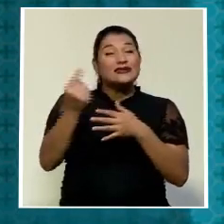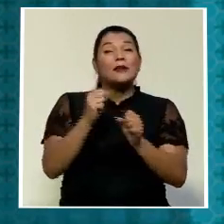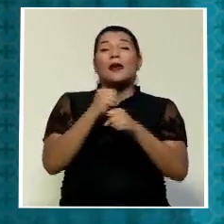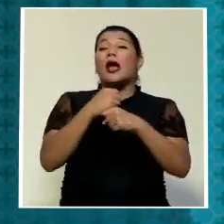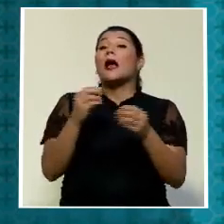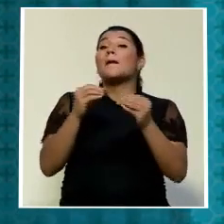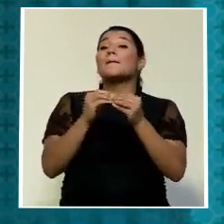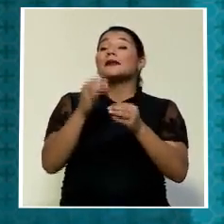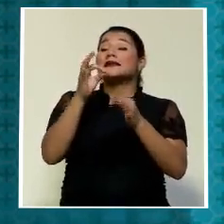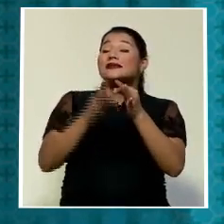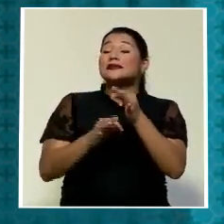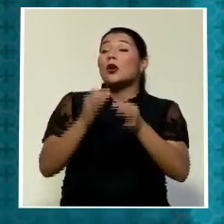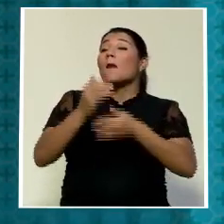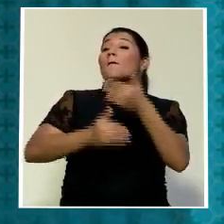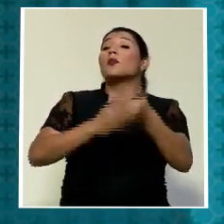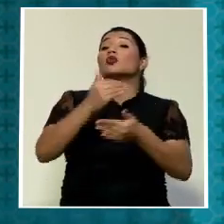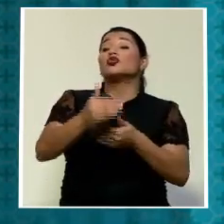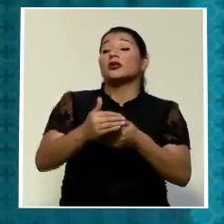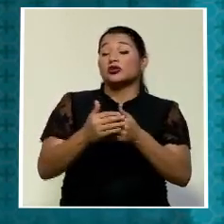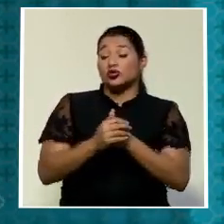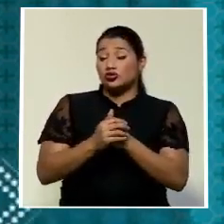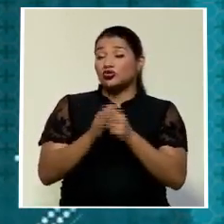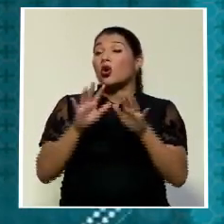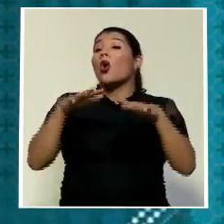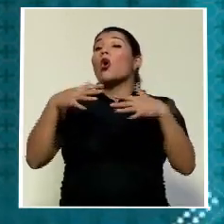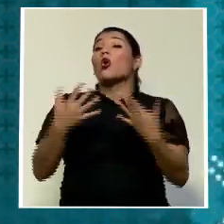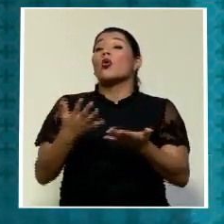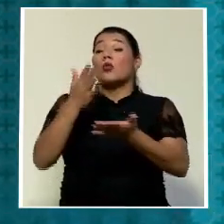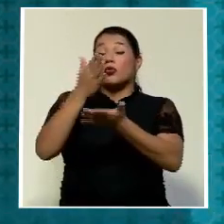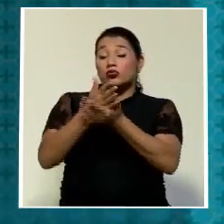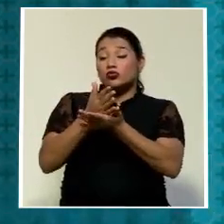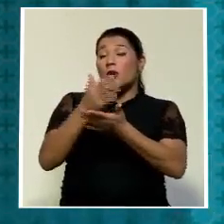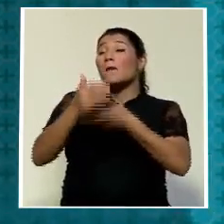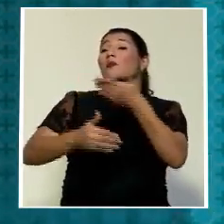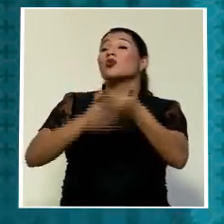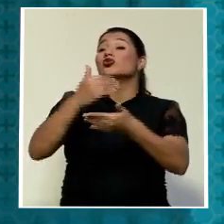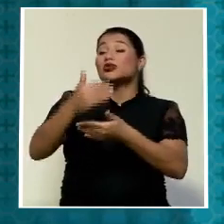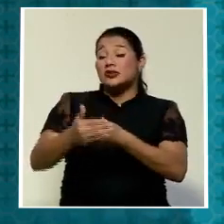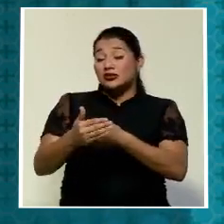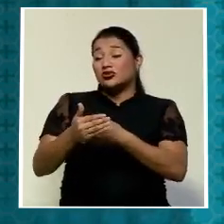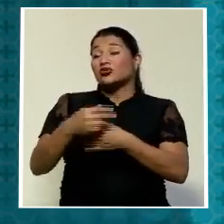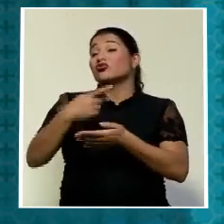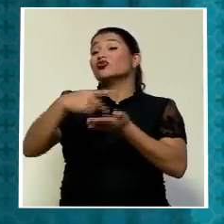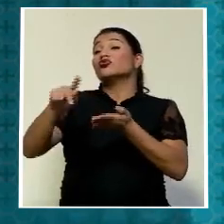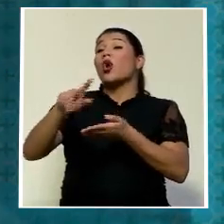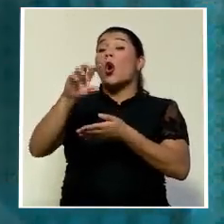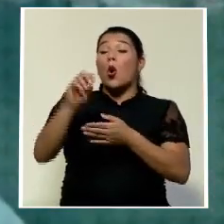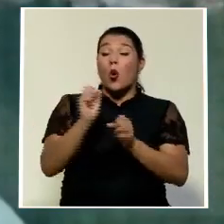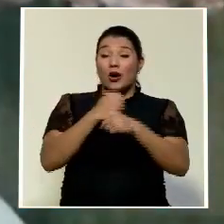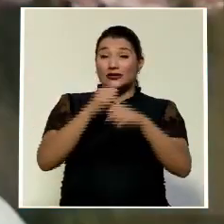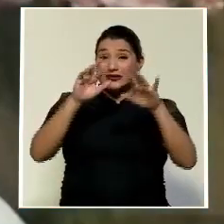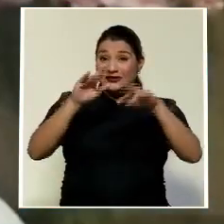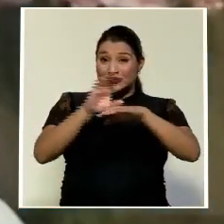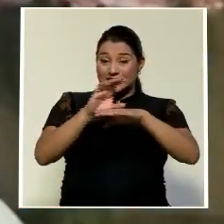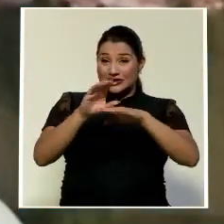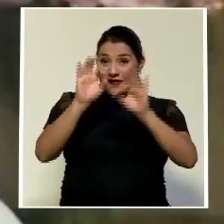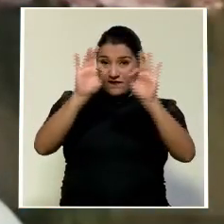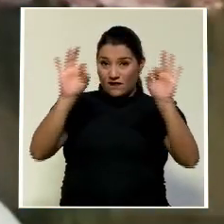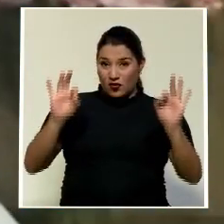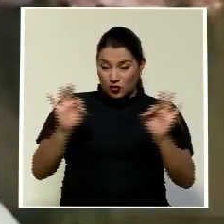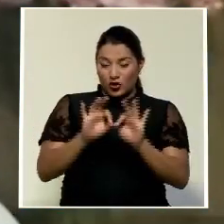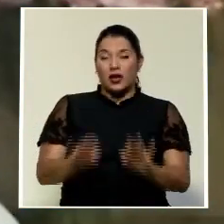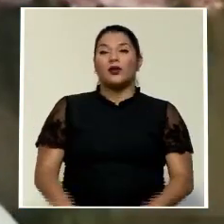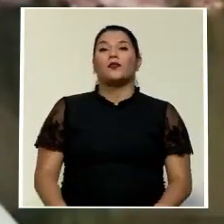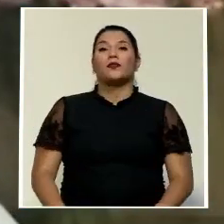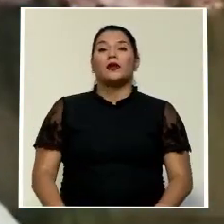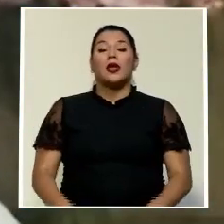patentes municipales, ya sea eliminando procesos engorrosos o bien digitalizando los formularios. Al respecto, se determinó